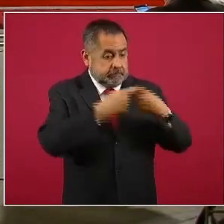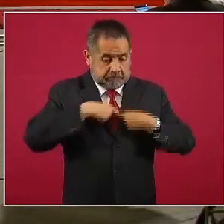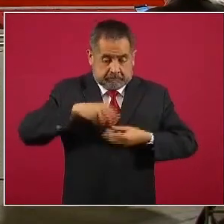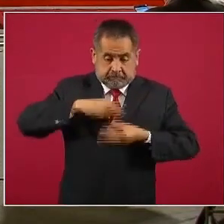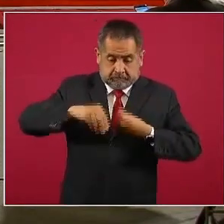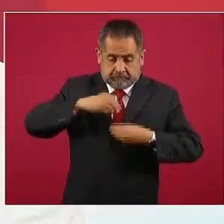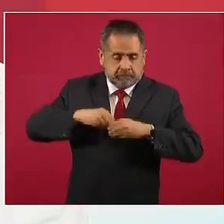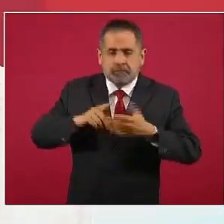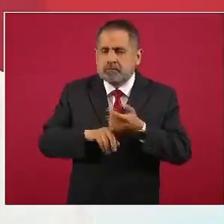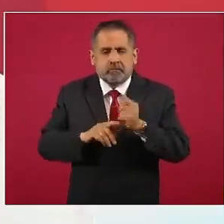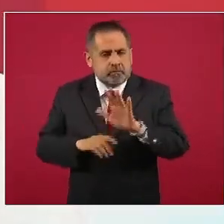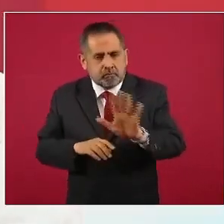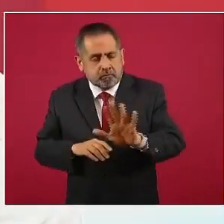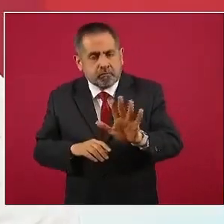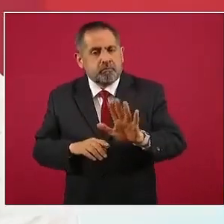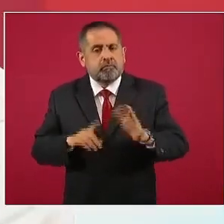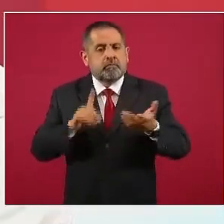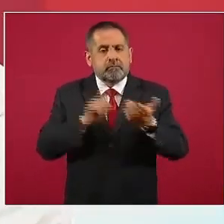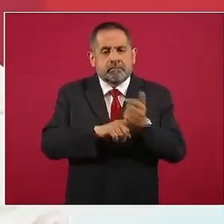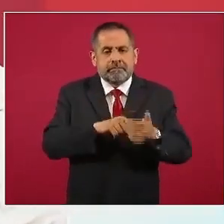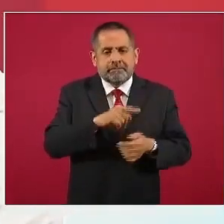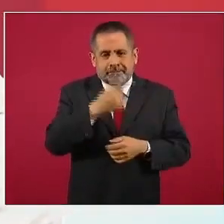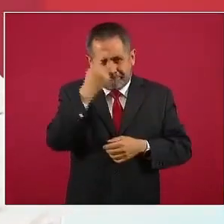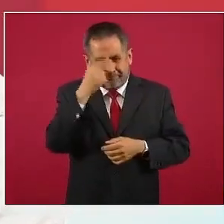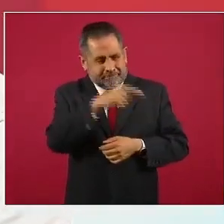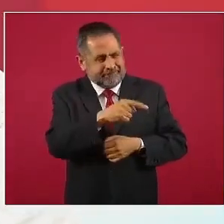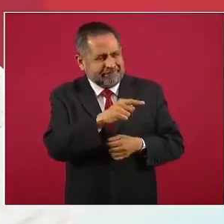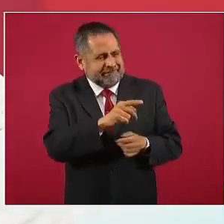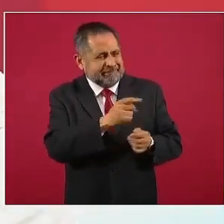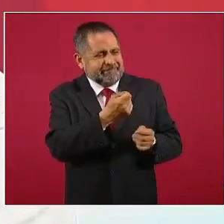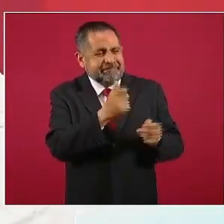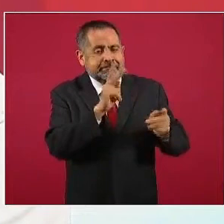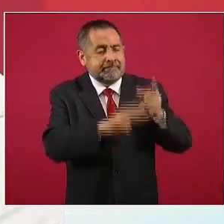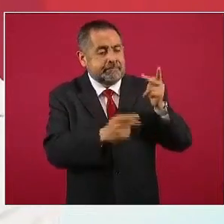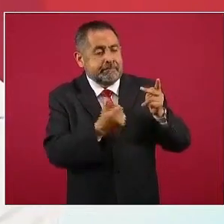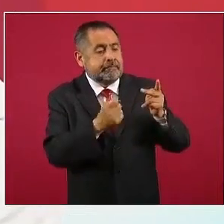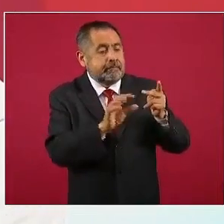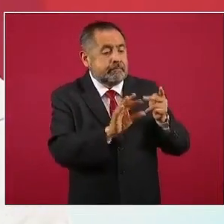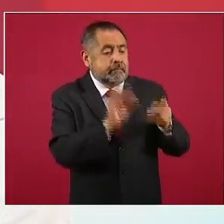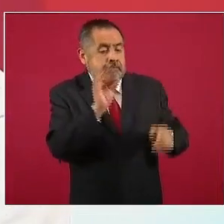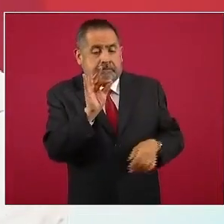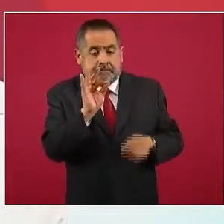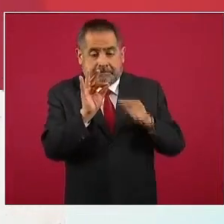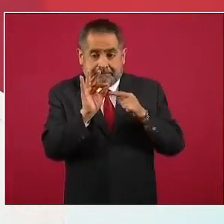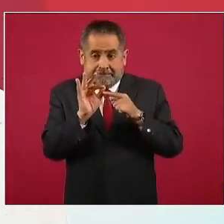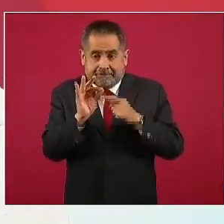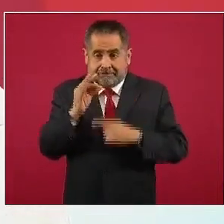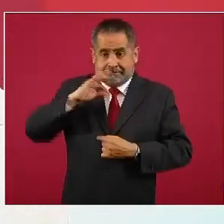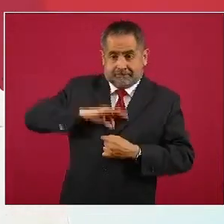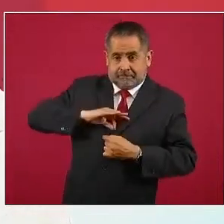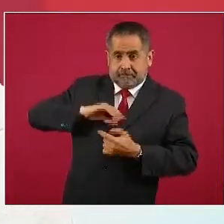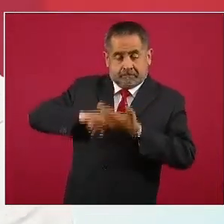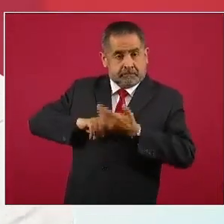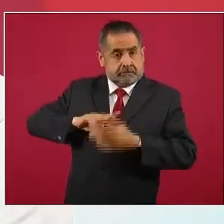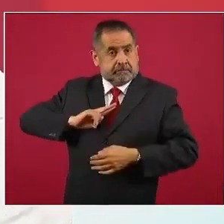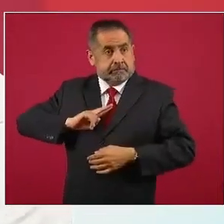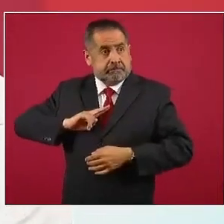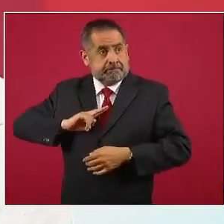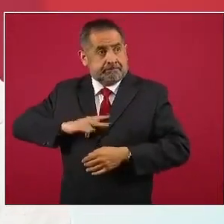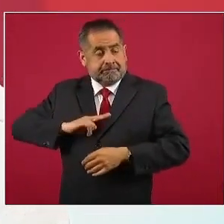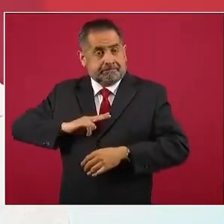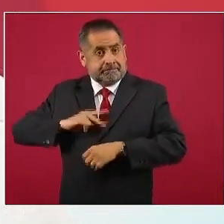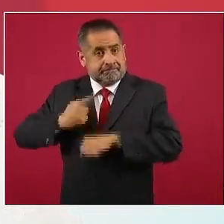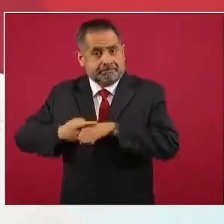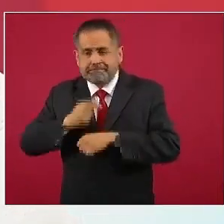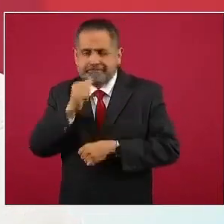se fabrique virus, tan solo es una parte del virus, incapaz por sí misma de causar enfermedad. Pero es